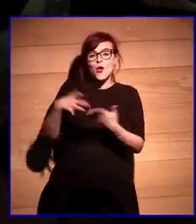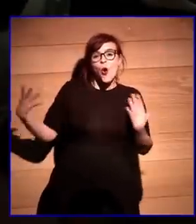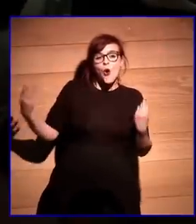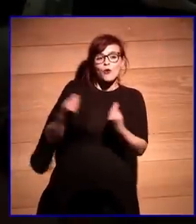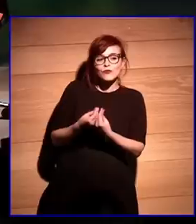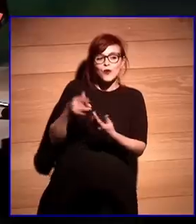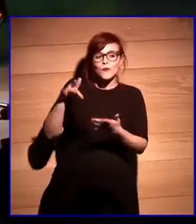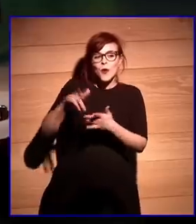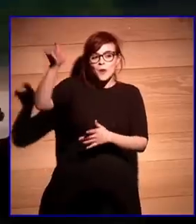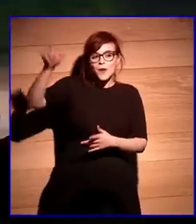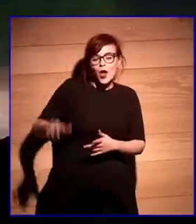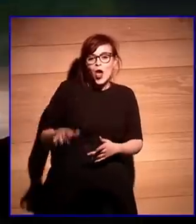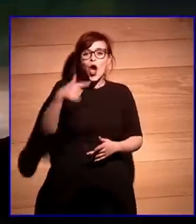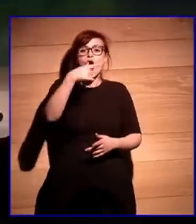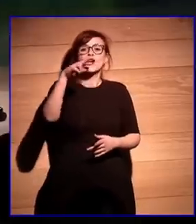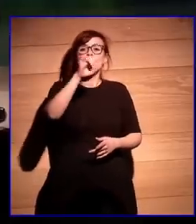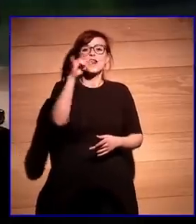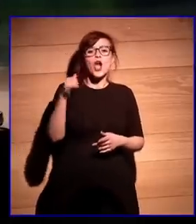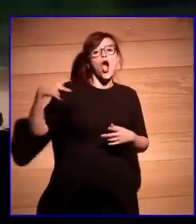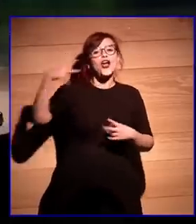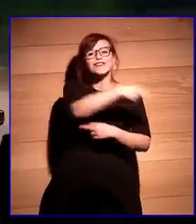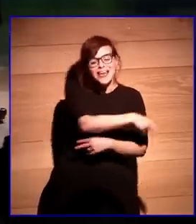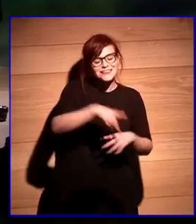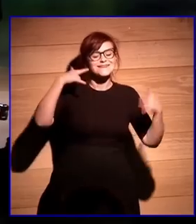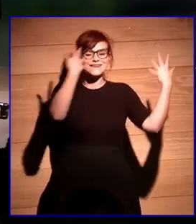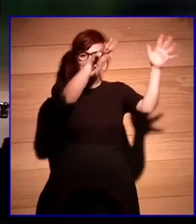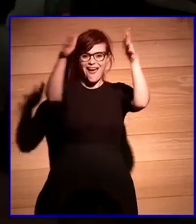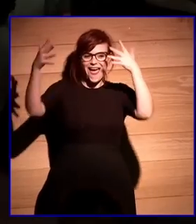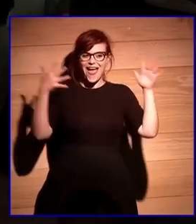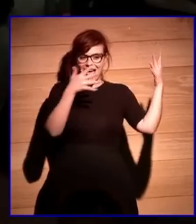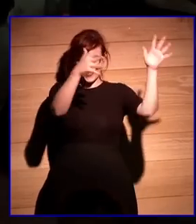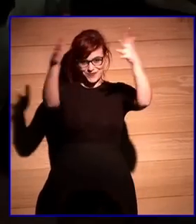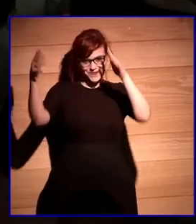Nosotros el hombre que maneja los hilos, Rodrigo Cortés.